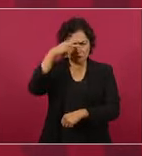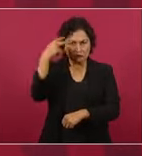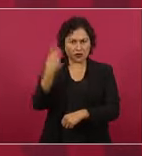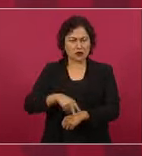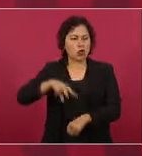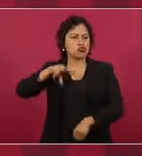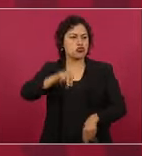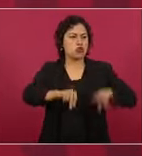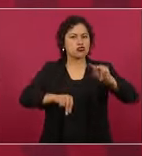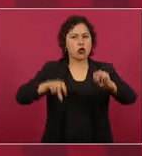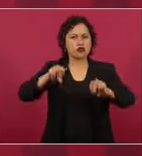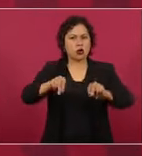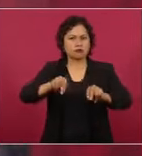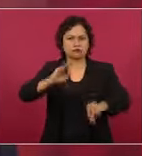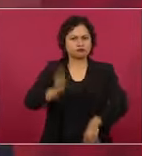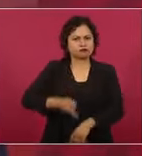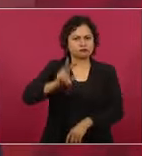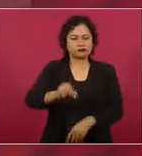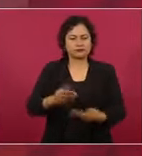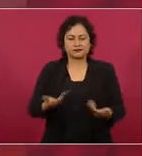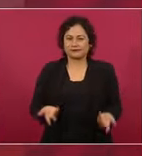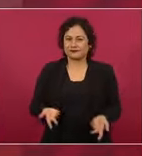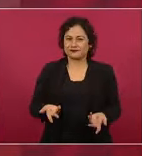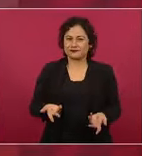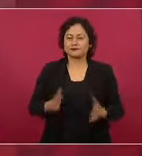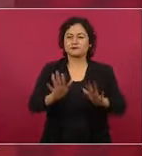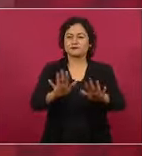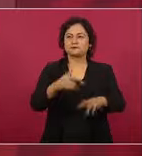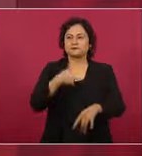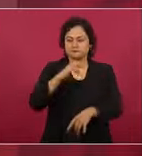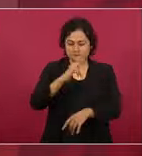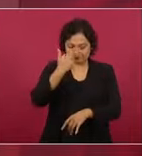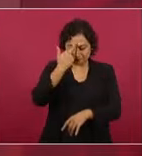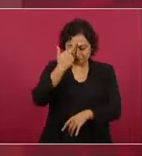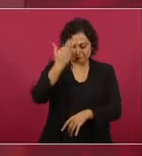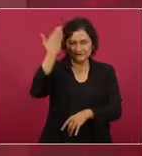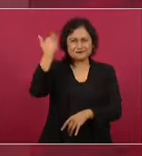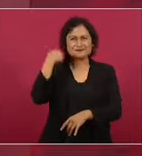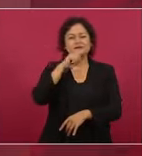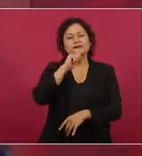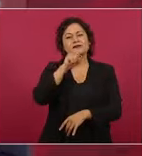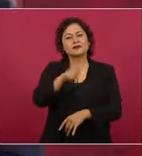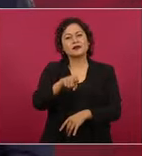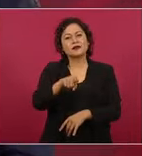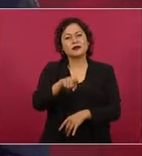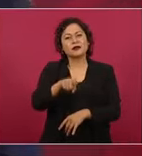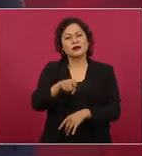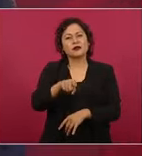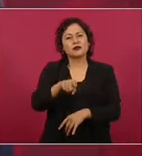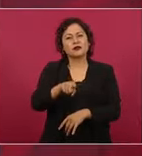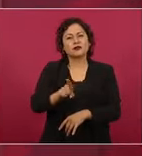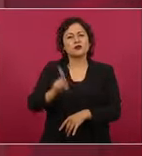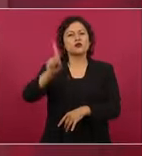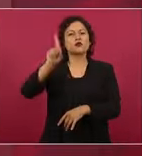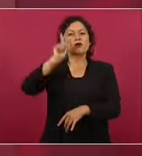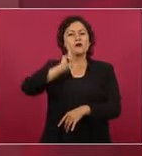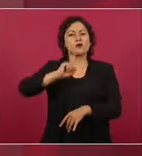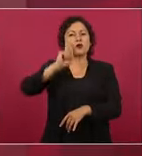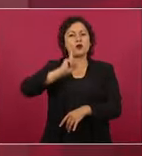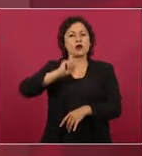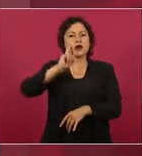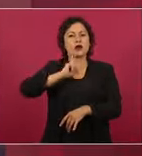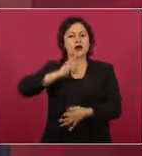Y recuerdo muy bien de una magistrada electoral